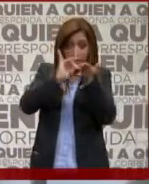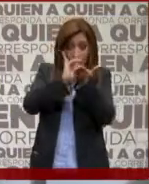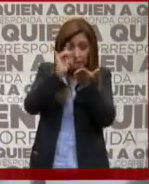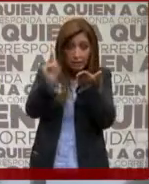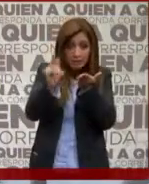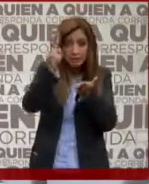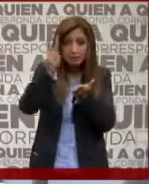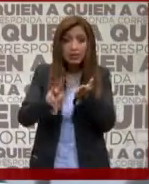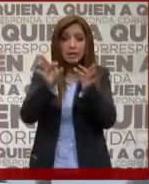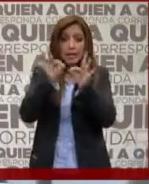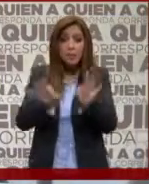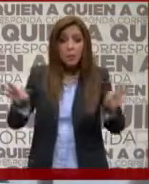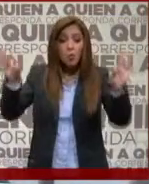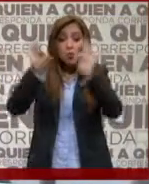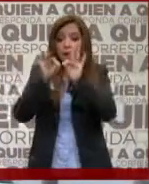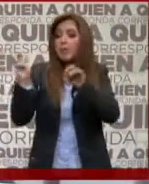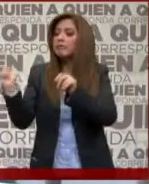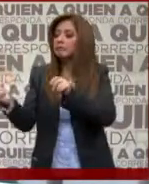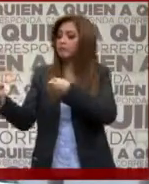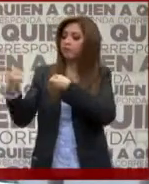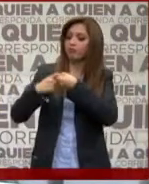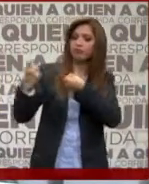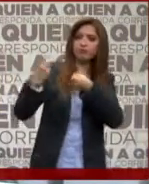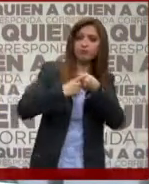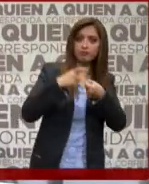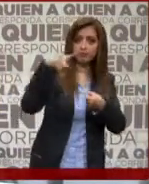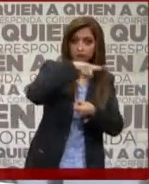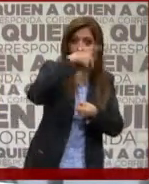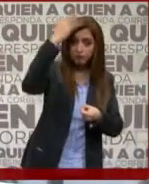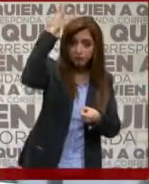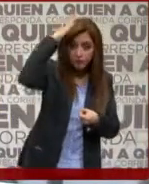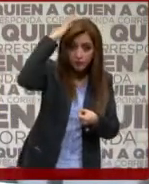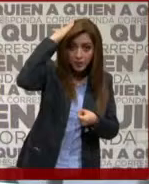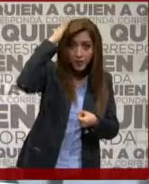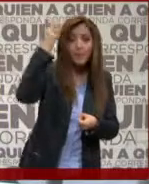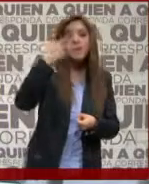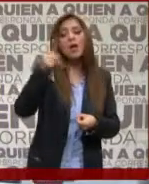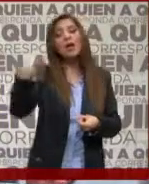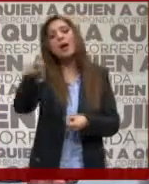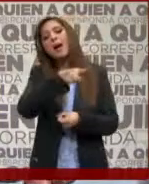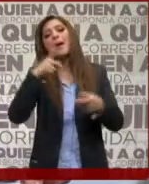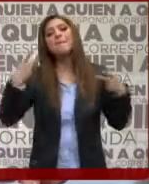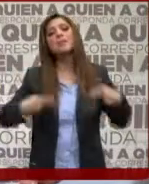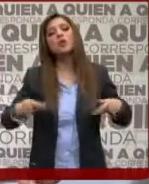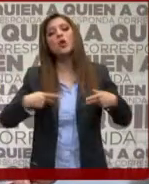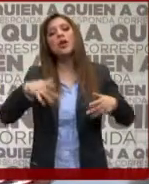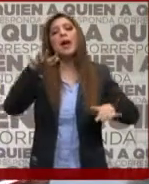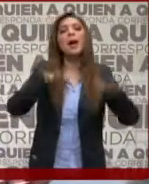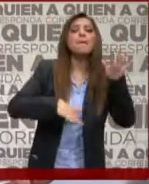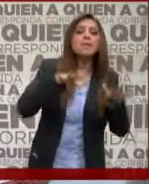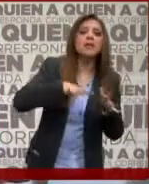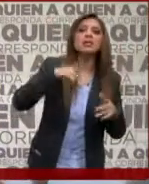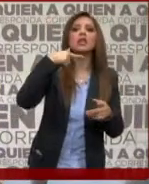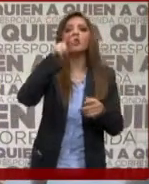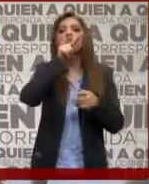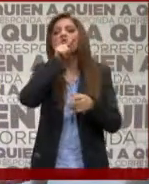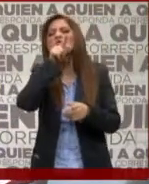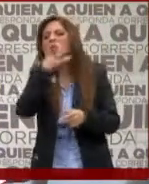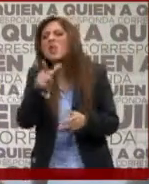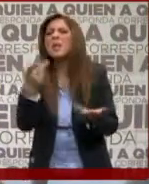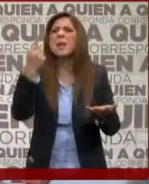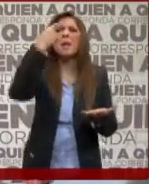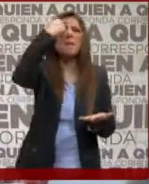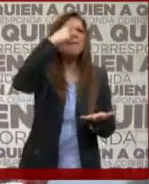importante es seguir en alianza con las autoridades y para aquellos que a veces me mandan los los tweeters así como para que